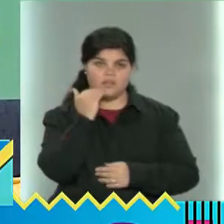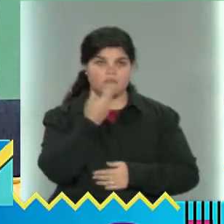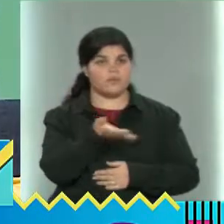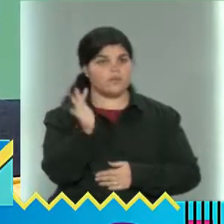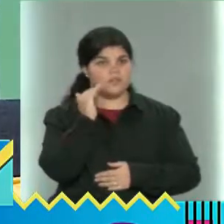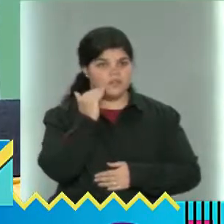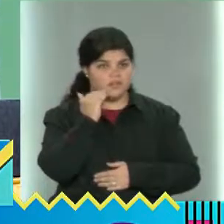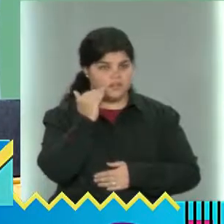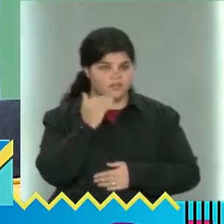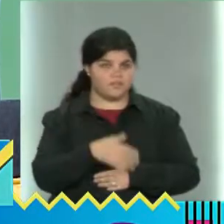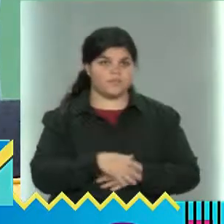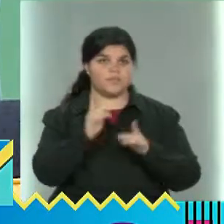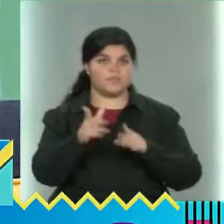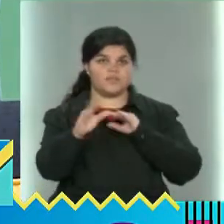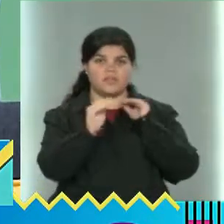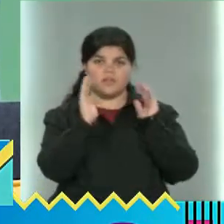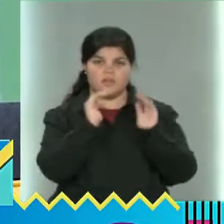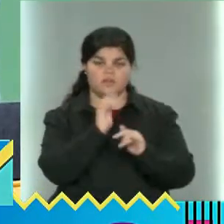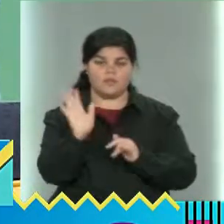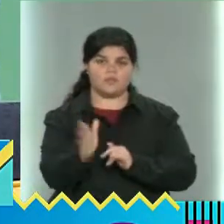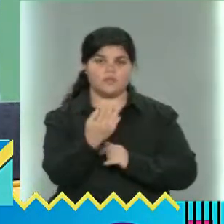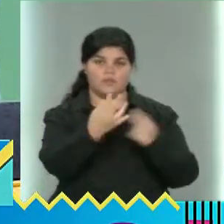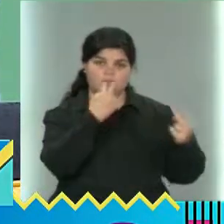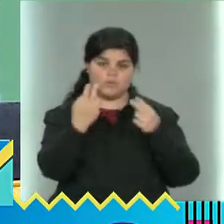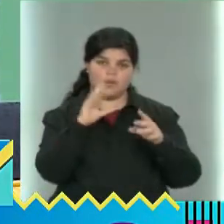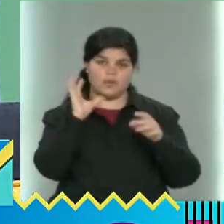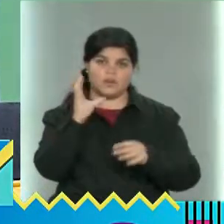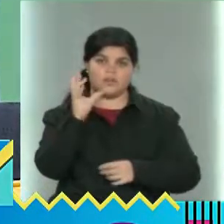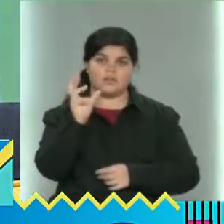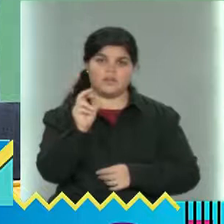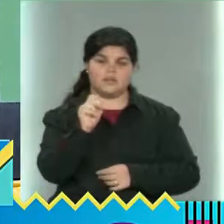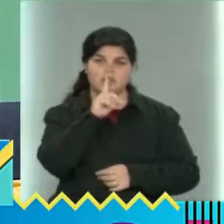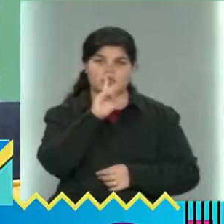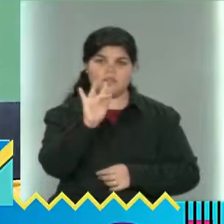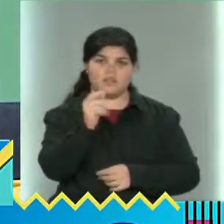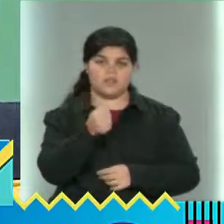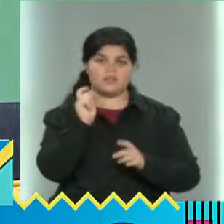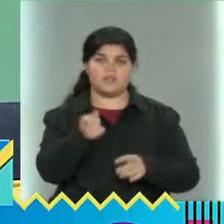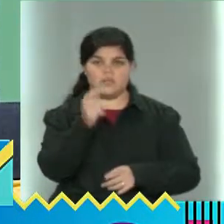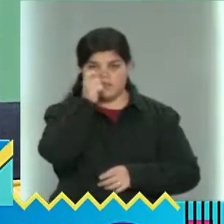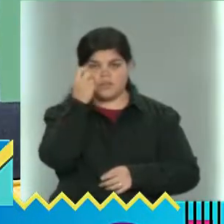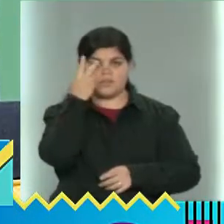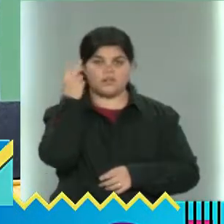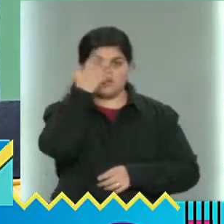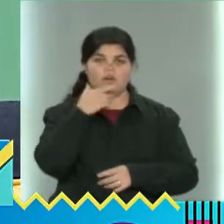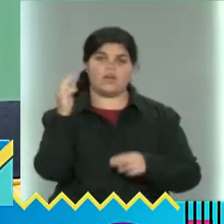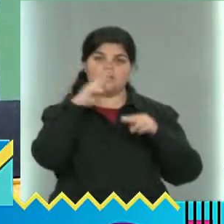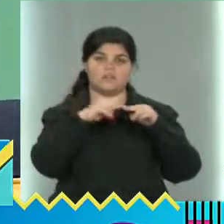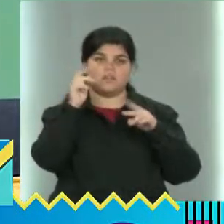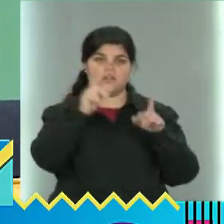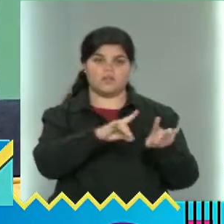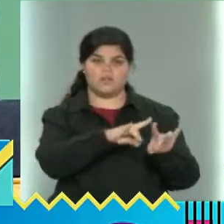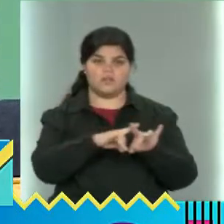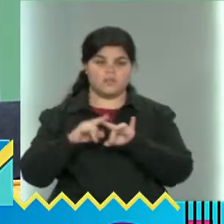muy bien. Y por supuesto saludamos a todos aquellos que están del otro lado a través de Canal 30 TDA, Canal 22 de Supercanal Digital y a través de